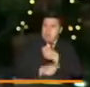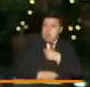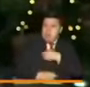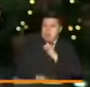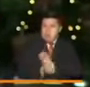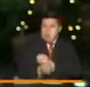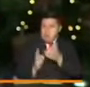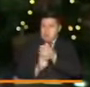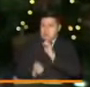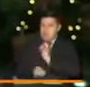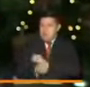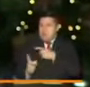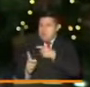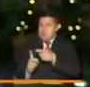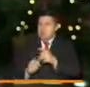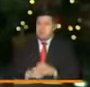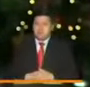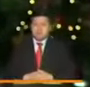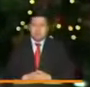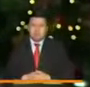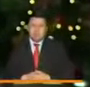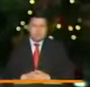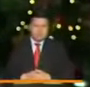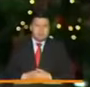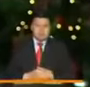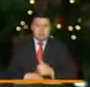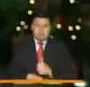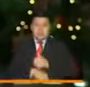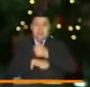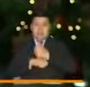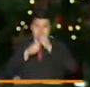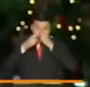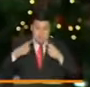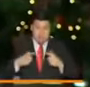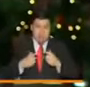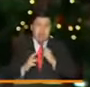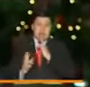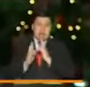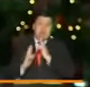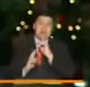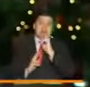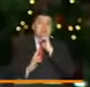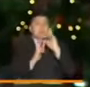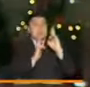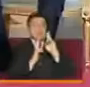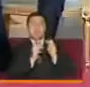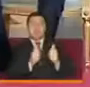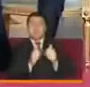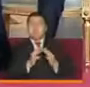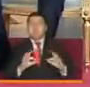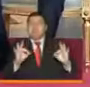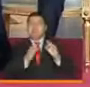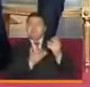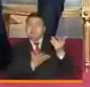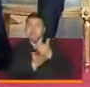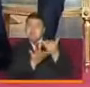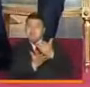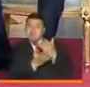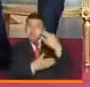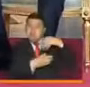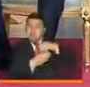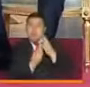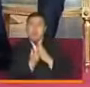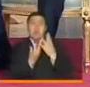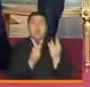criminales y extorsiones criminales. El jefe de Estado confirmó que la relación con Estados Unidos es bicameral, bipartidista